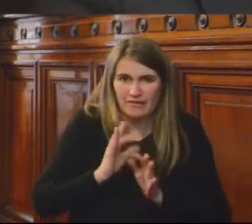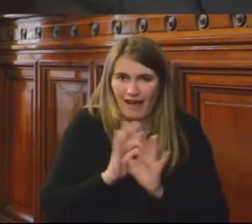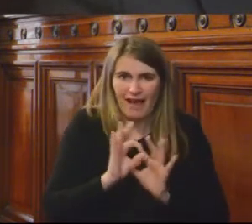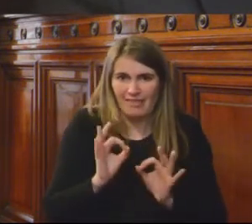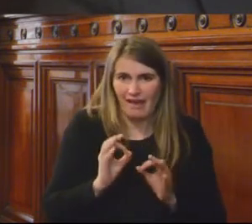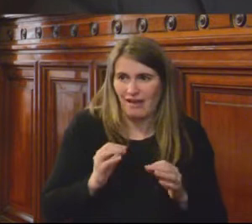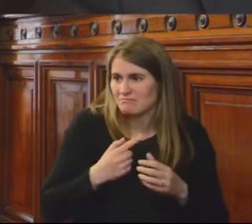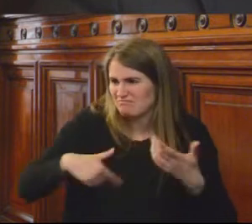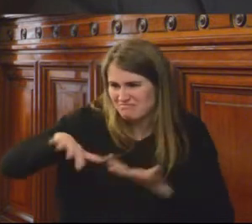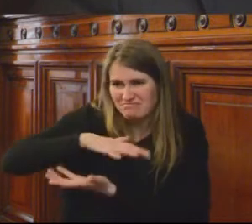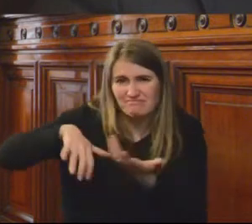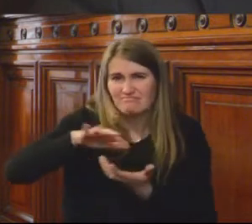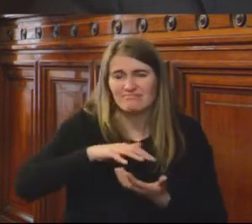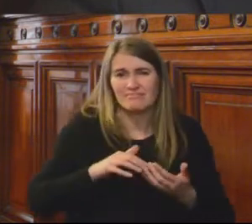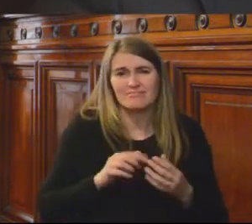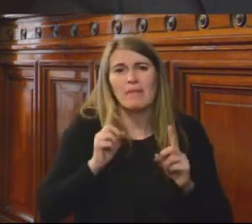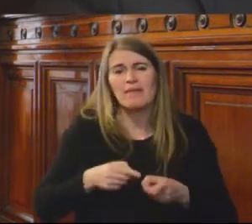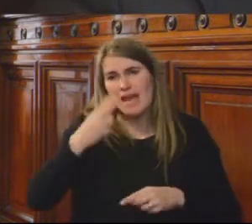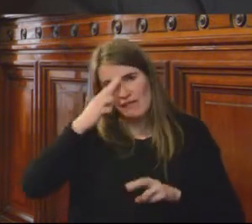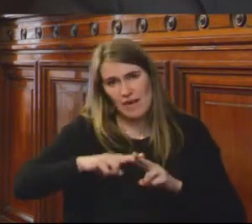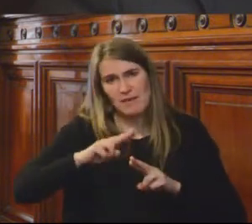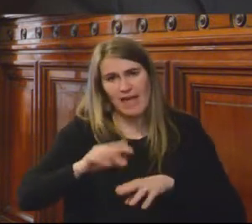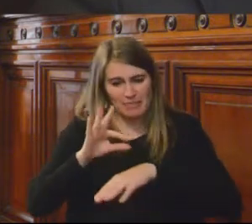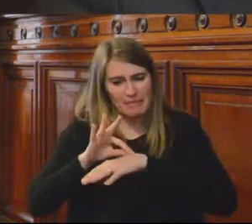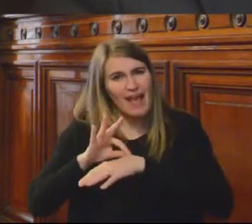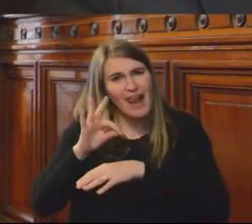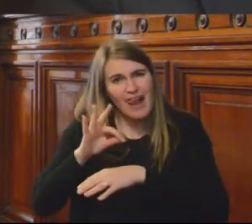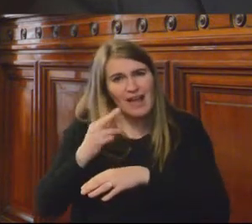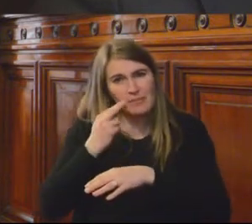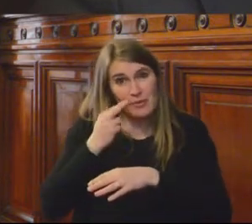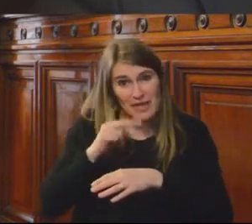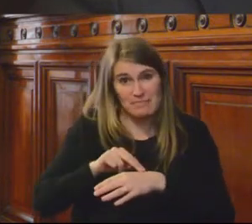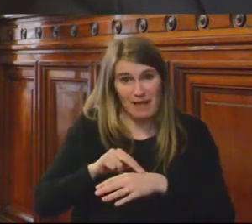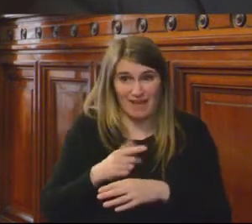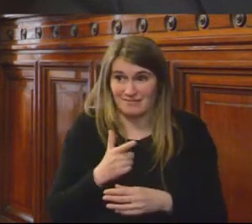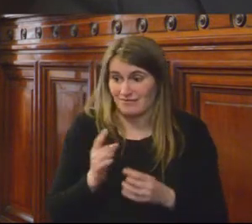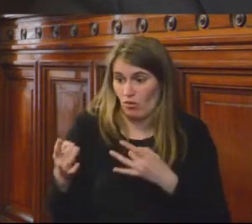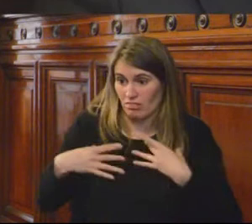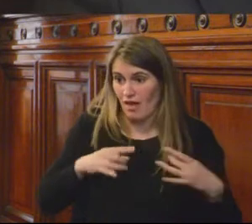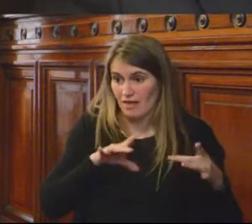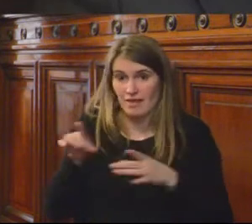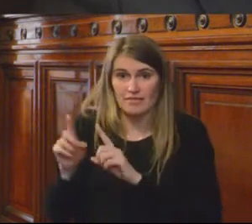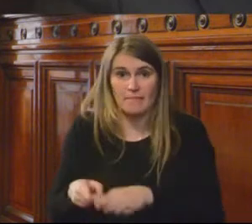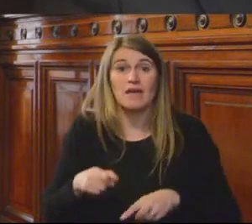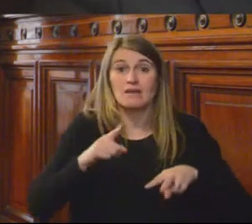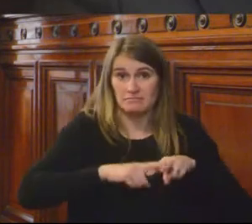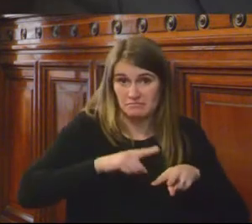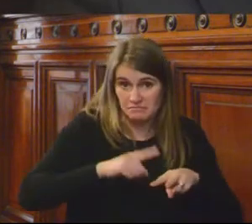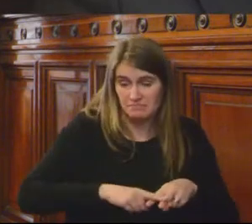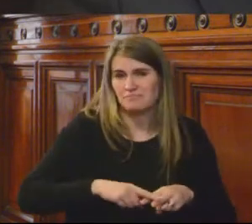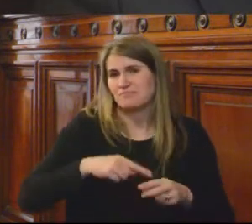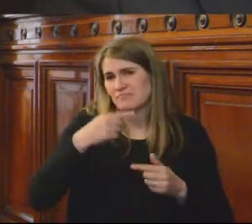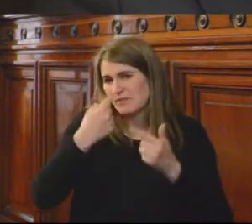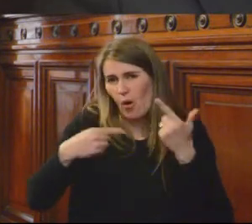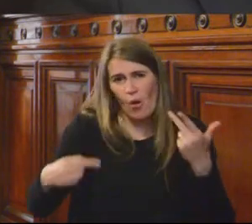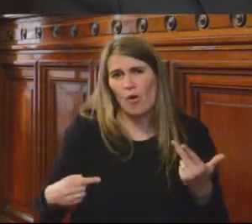Hay muchas enfermedades de la piel por las condiciones de insalubridad que viven ahí, VIH, el retardo procesal sigue